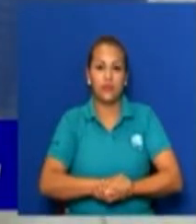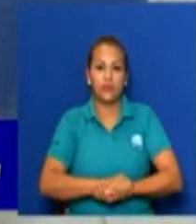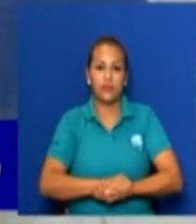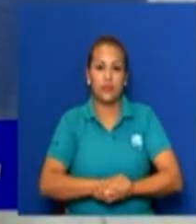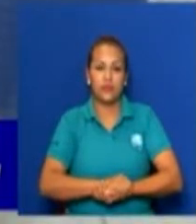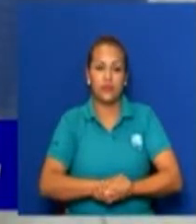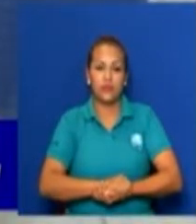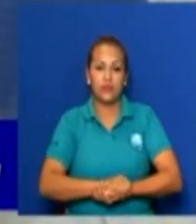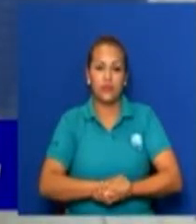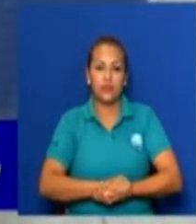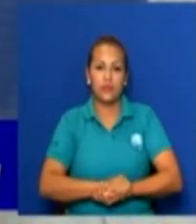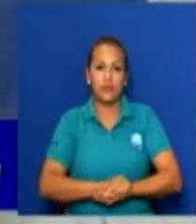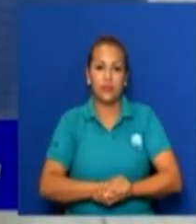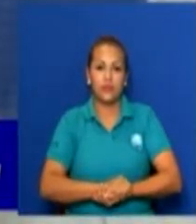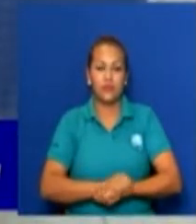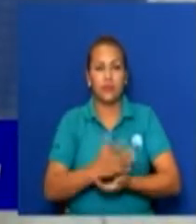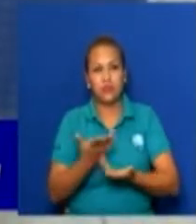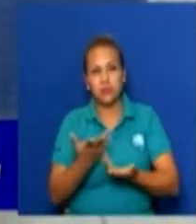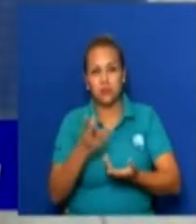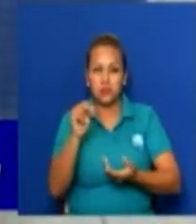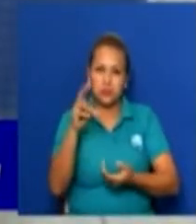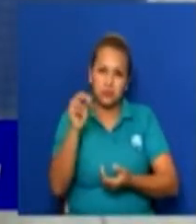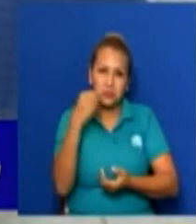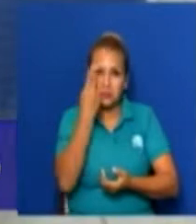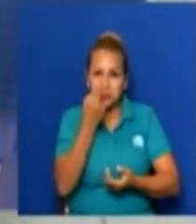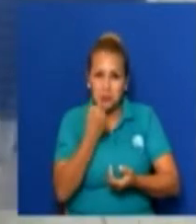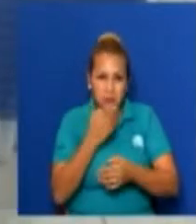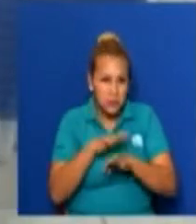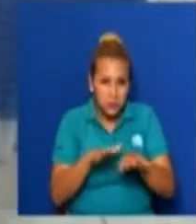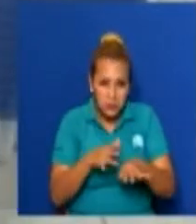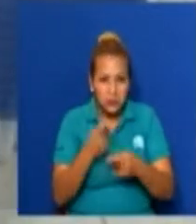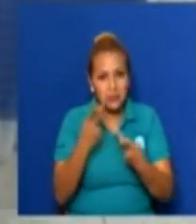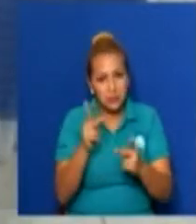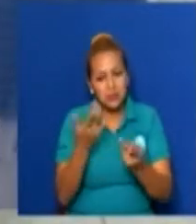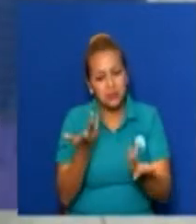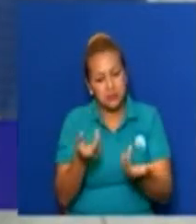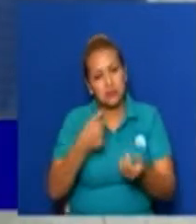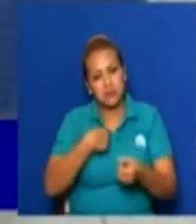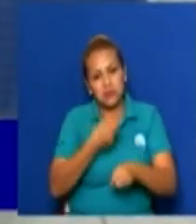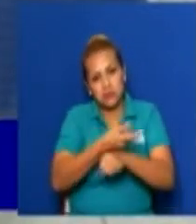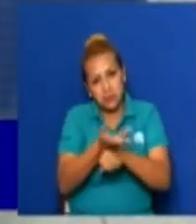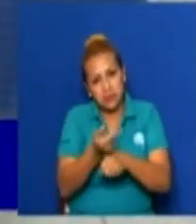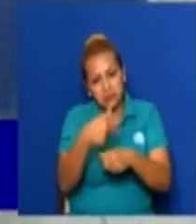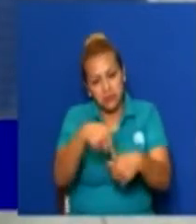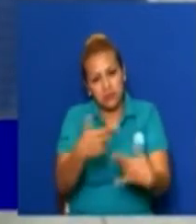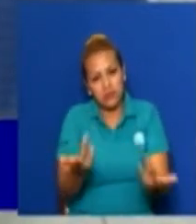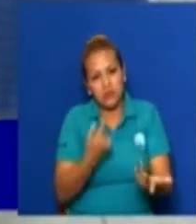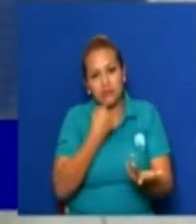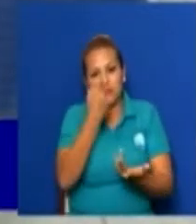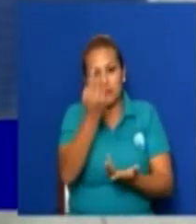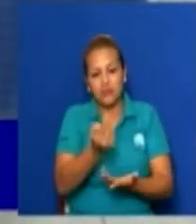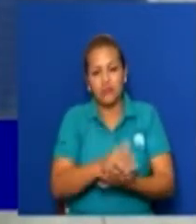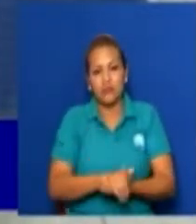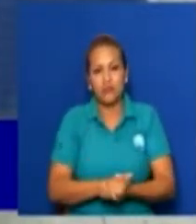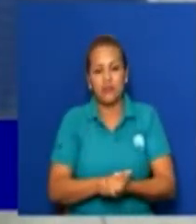No es una última pregunta, pero como se me limitó en el tiempo, dice que el derecho, si no se reclama, no se tiene. María Esther.